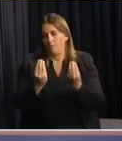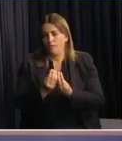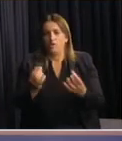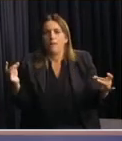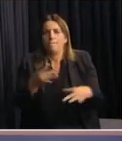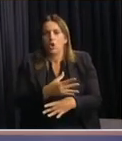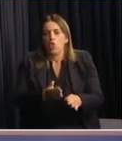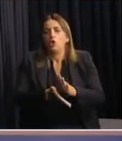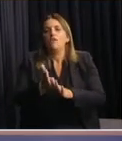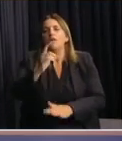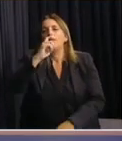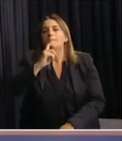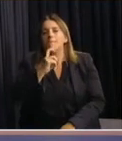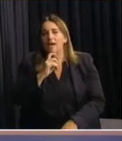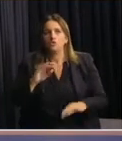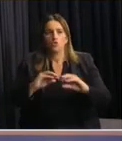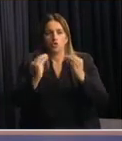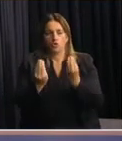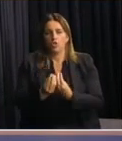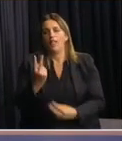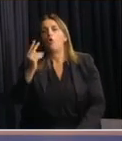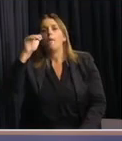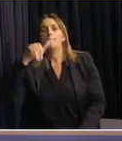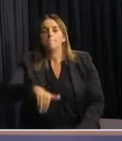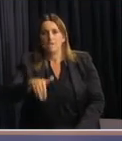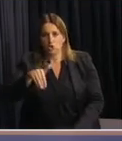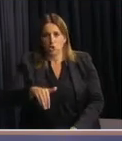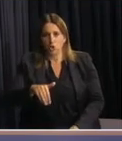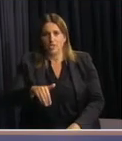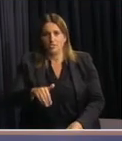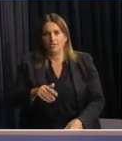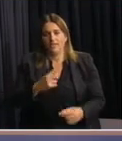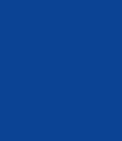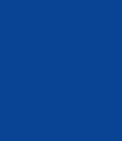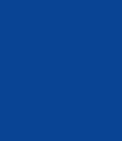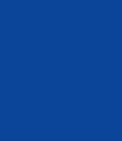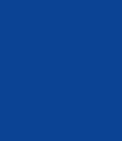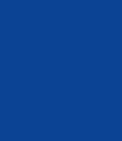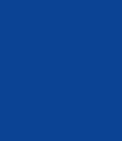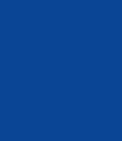para el mes de marzo el entorno de 2 millones de dosis.